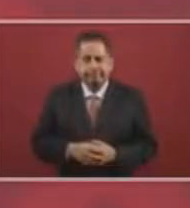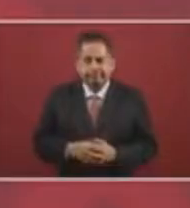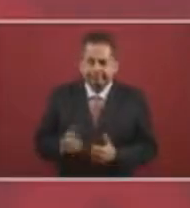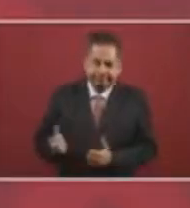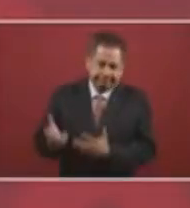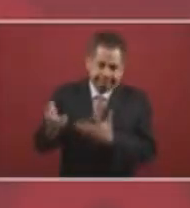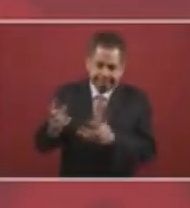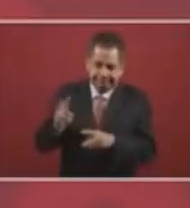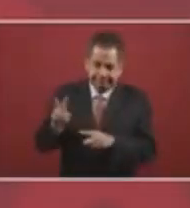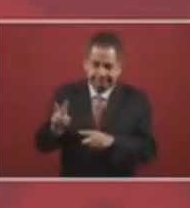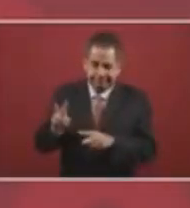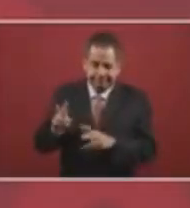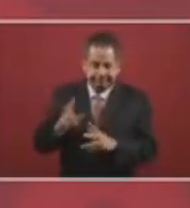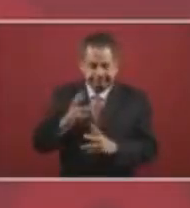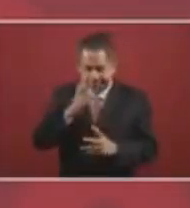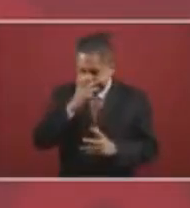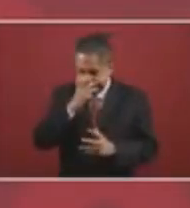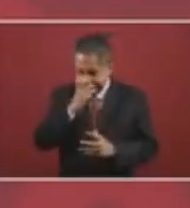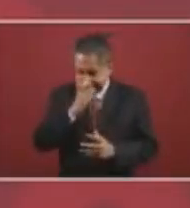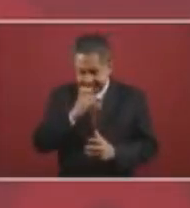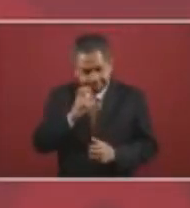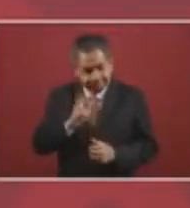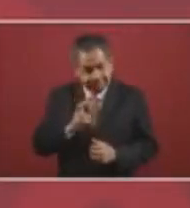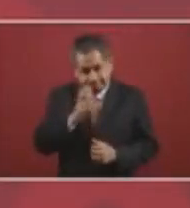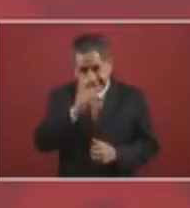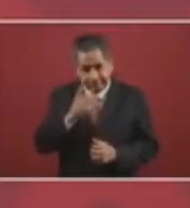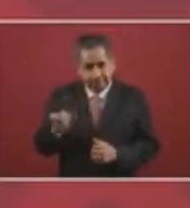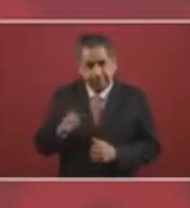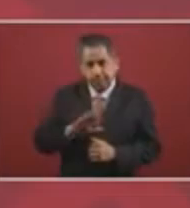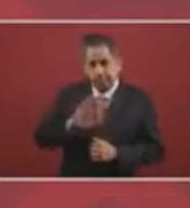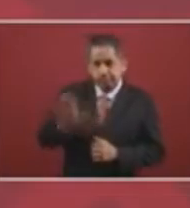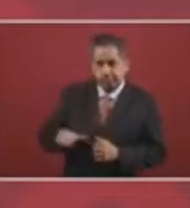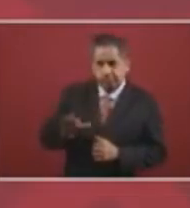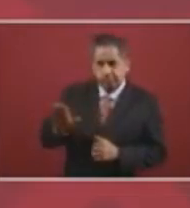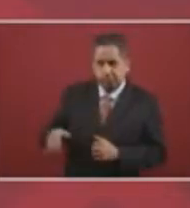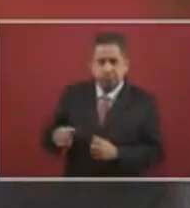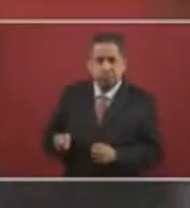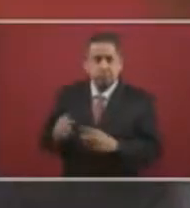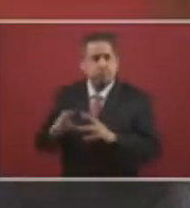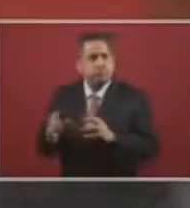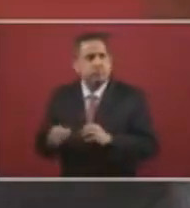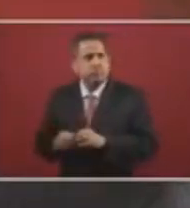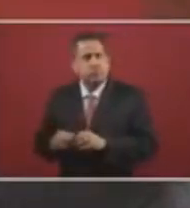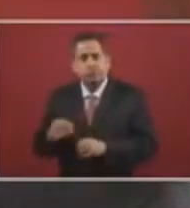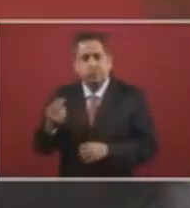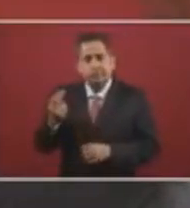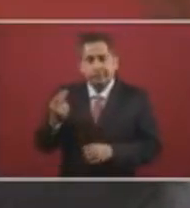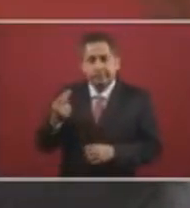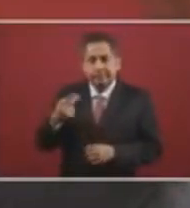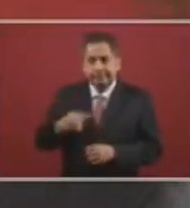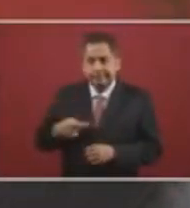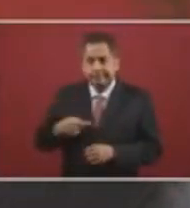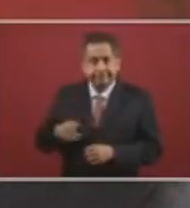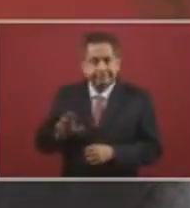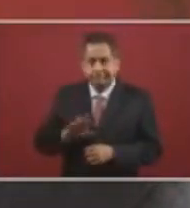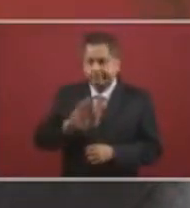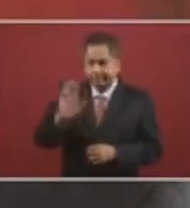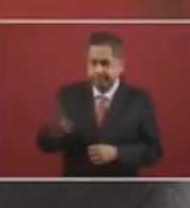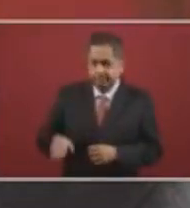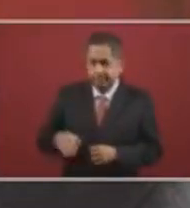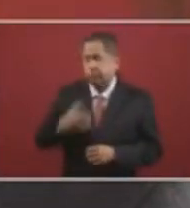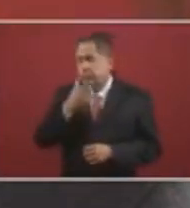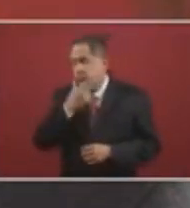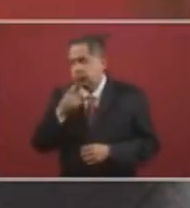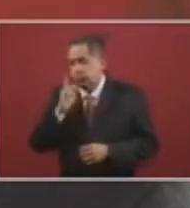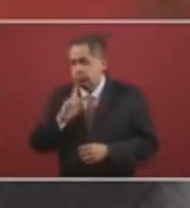tristeza el que perdió la vida hasta ahora a 25 personas hombres y